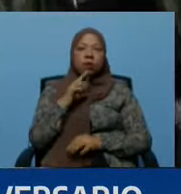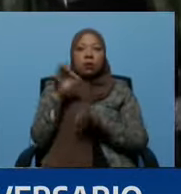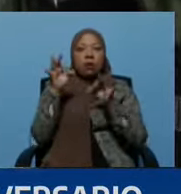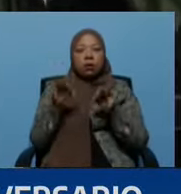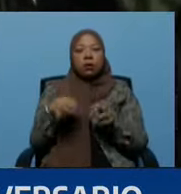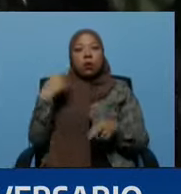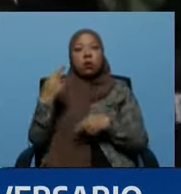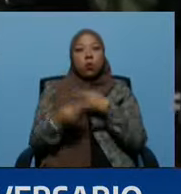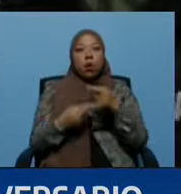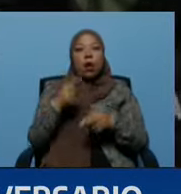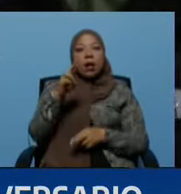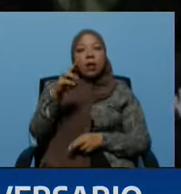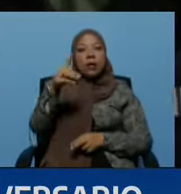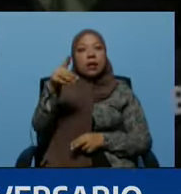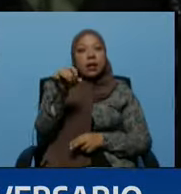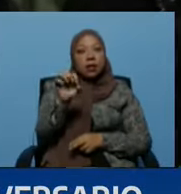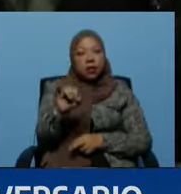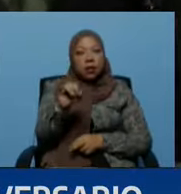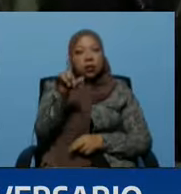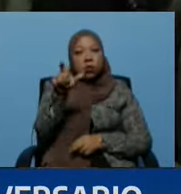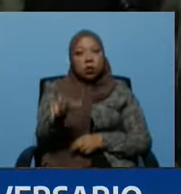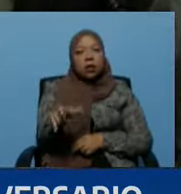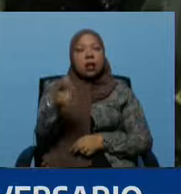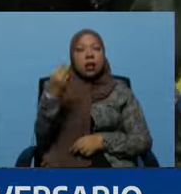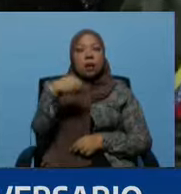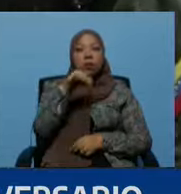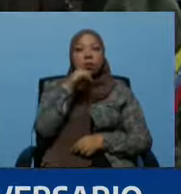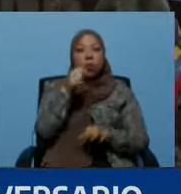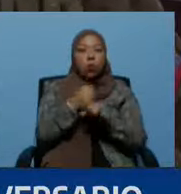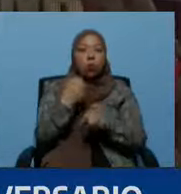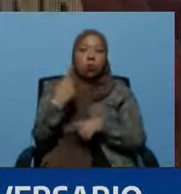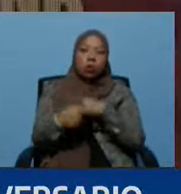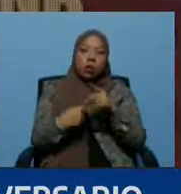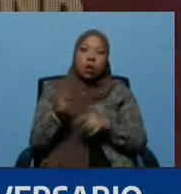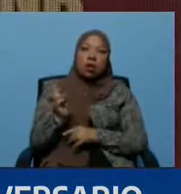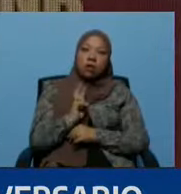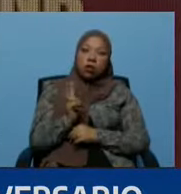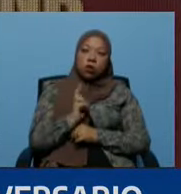comandantes de REDIS, SODIS, Estado Mayor Superior,